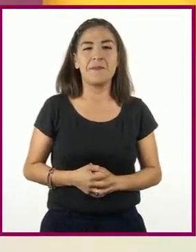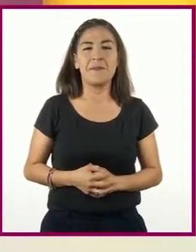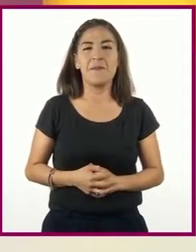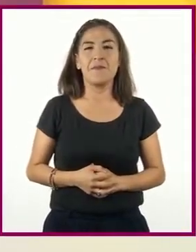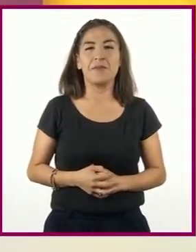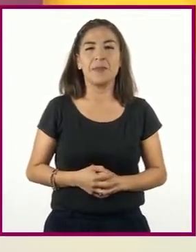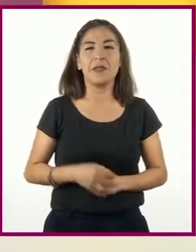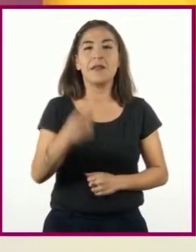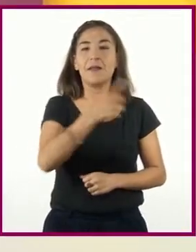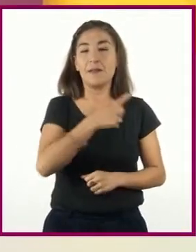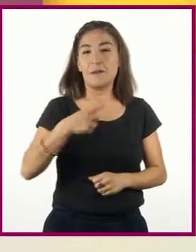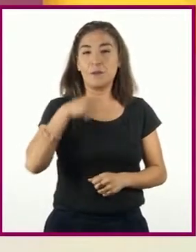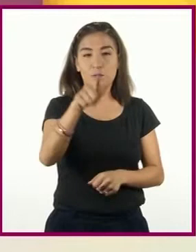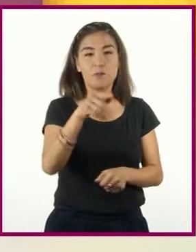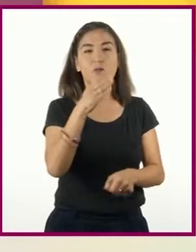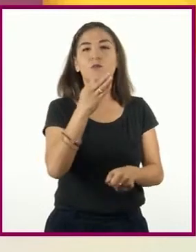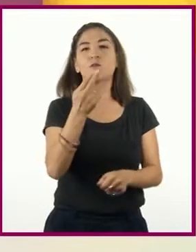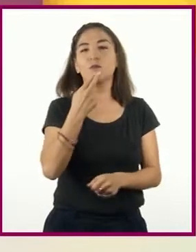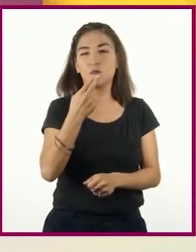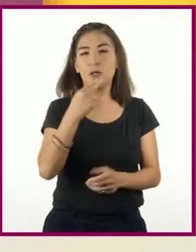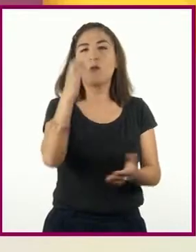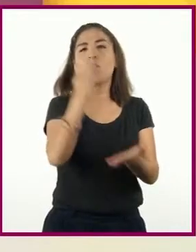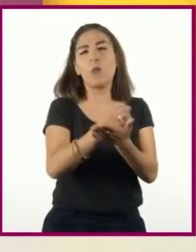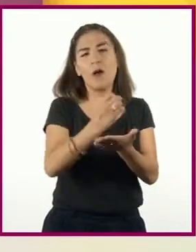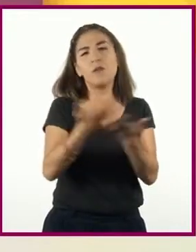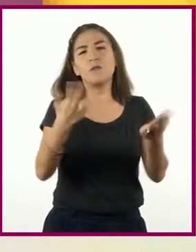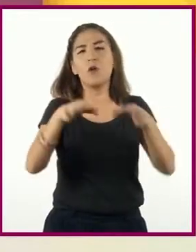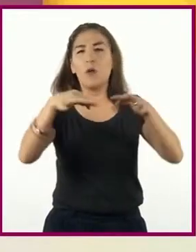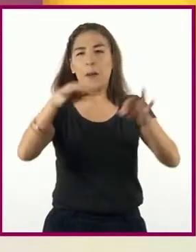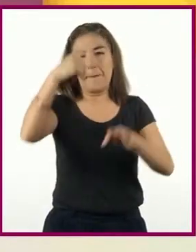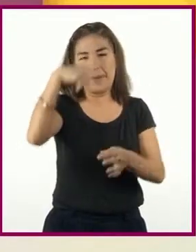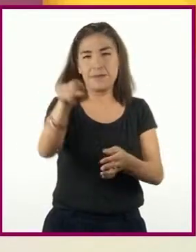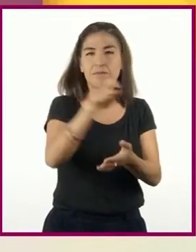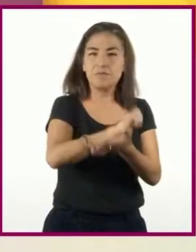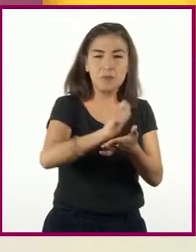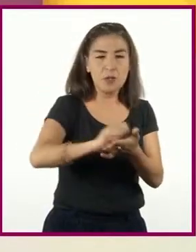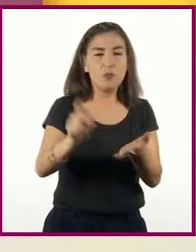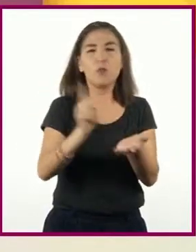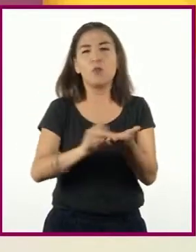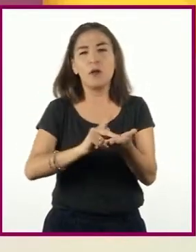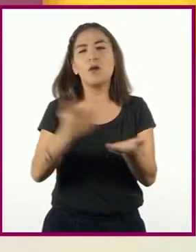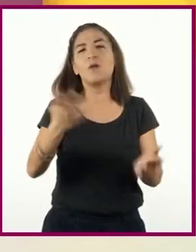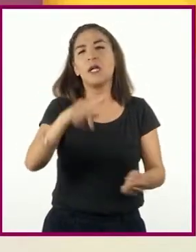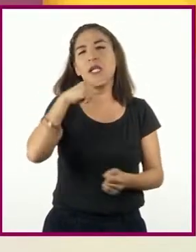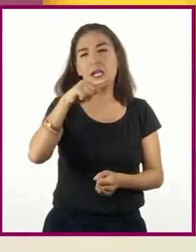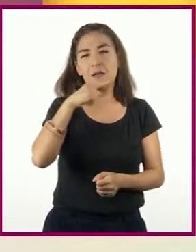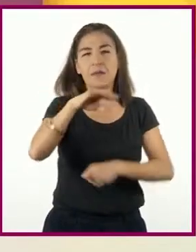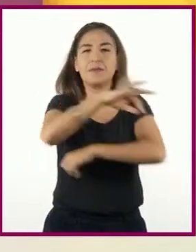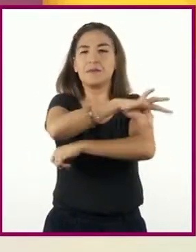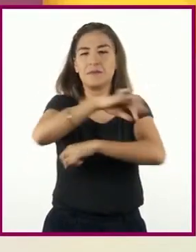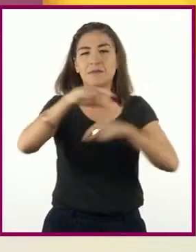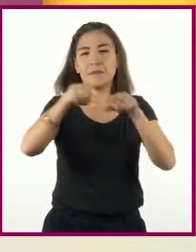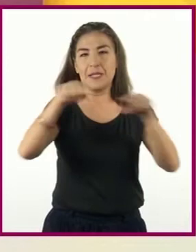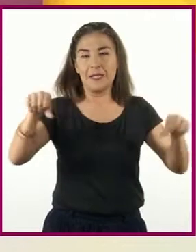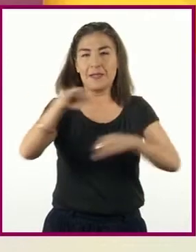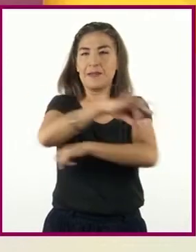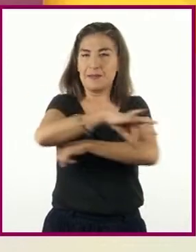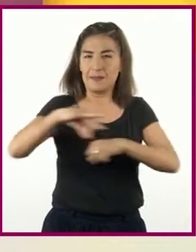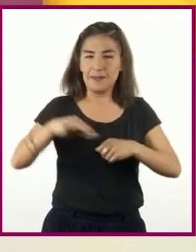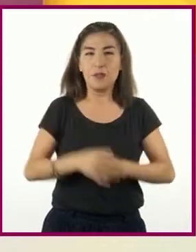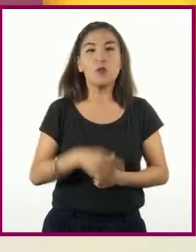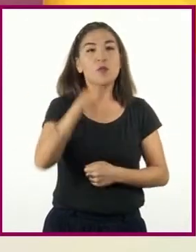Deberán tener a la mano su cuaderno o una hoja para escribir, un bolígrafo o un lápiz y una regla. Si